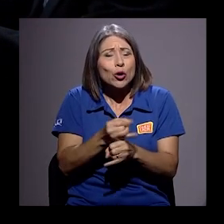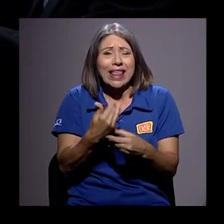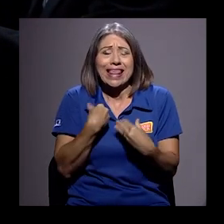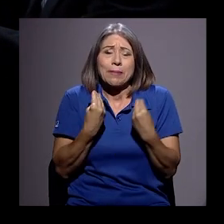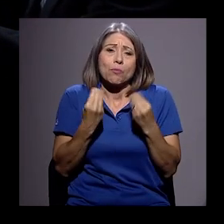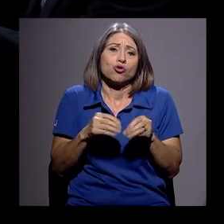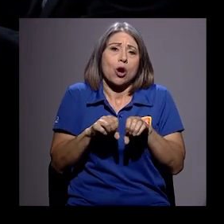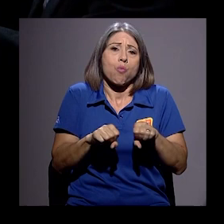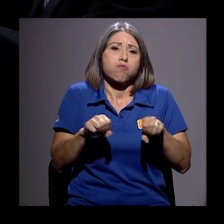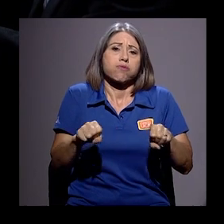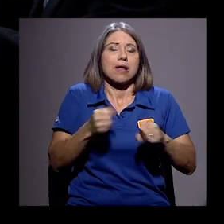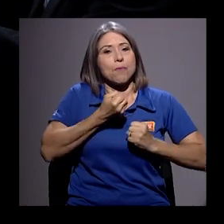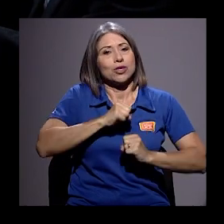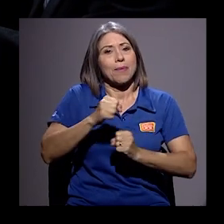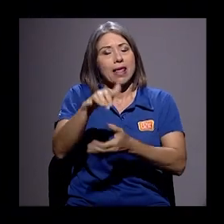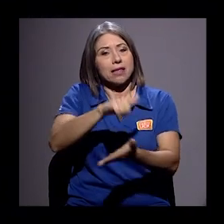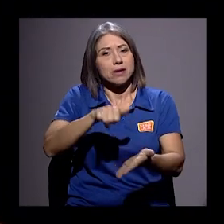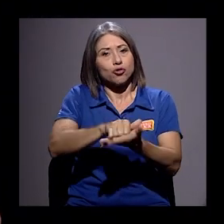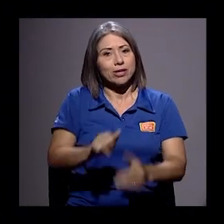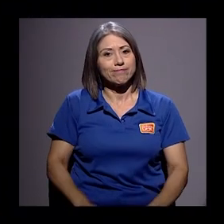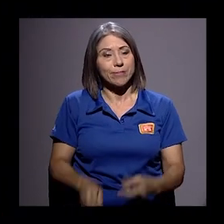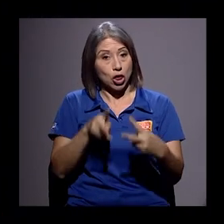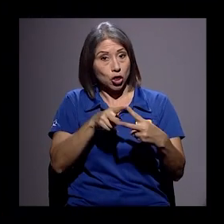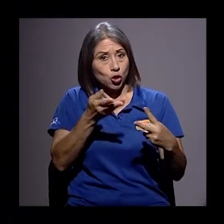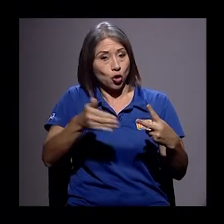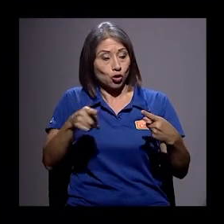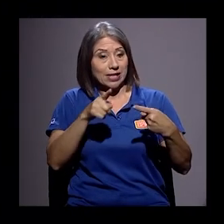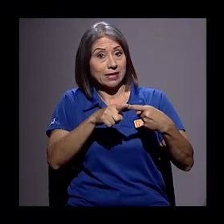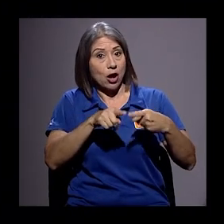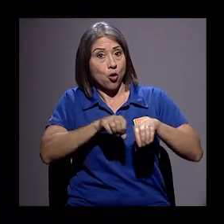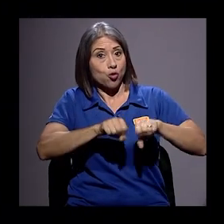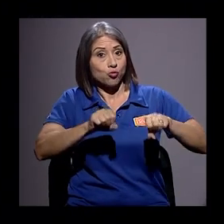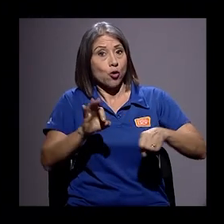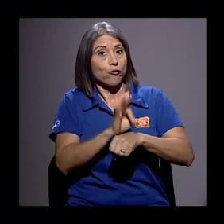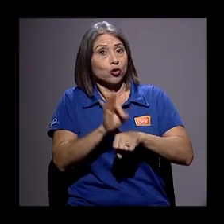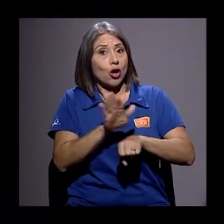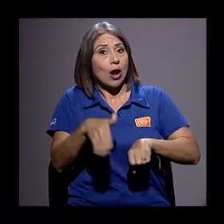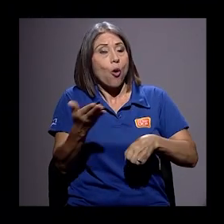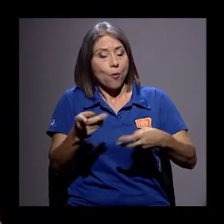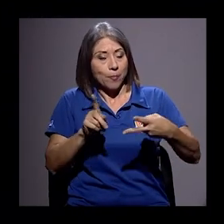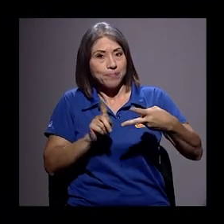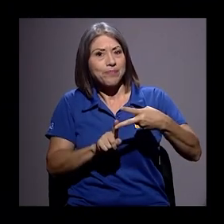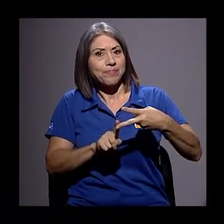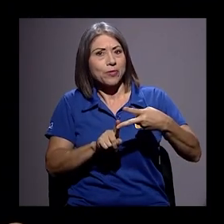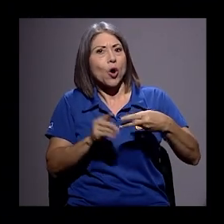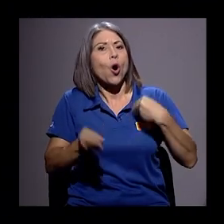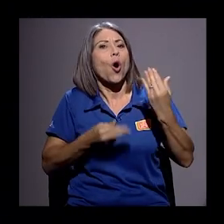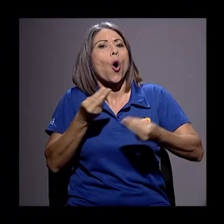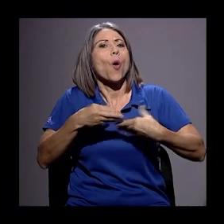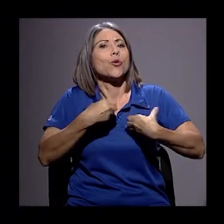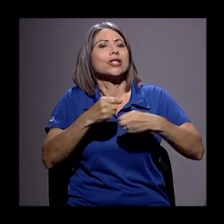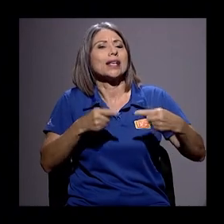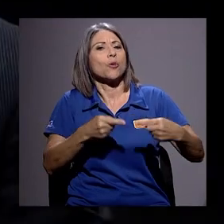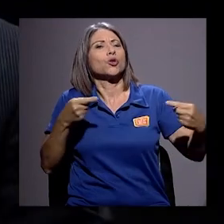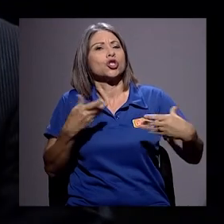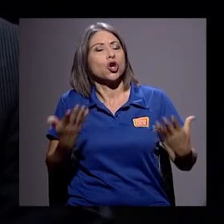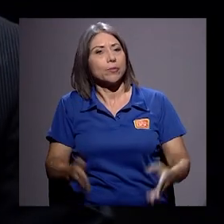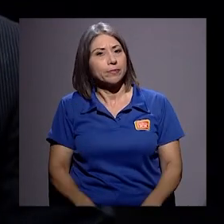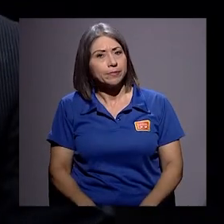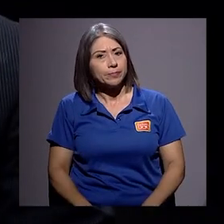plagada de corrupción en la municipalidad de san josé dos cosas cómo funciona esa corrupción 12 cómo se hace oposición ante eso